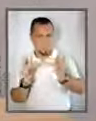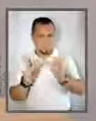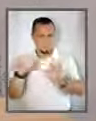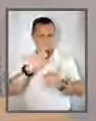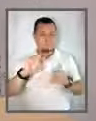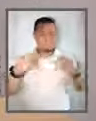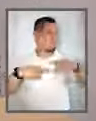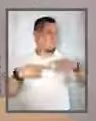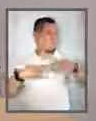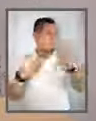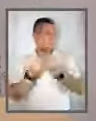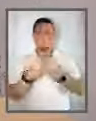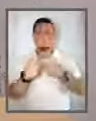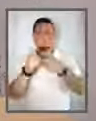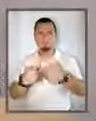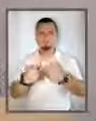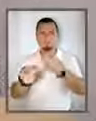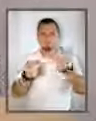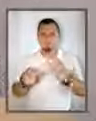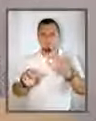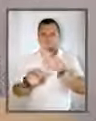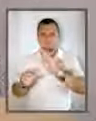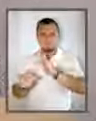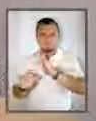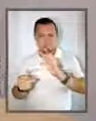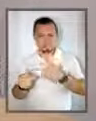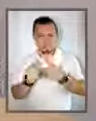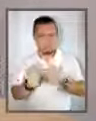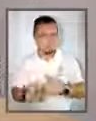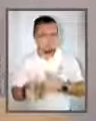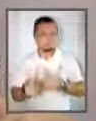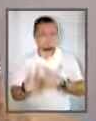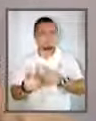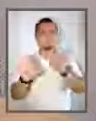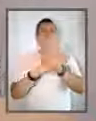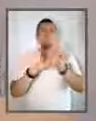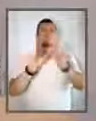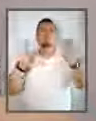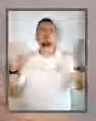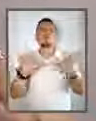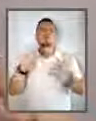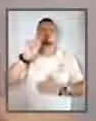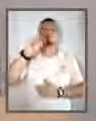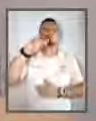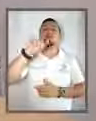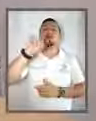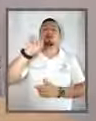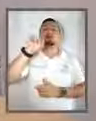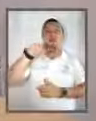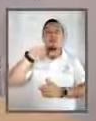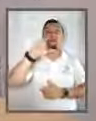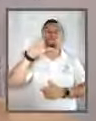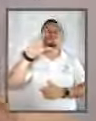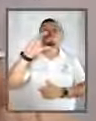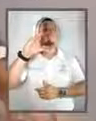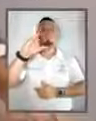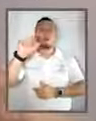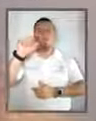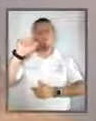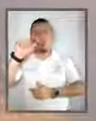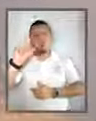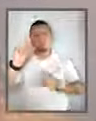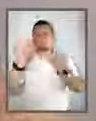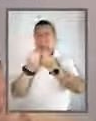estas personas y poder muestrearlas y ver realmente cómo lo hicimos en Tomatlán y cómo lo hicimos en Cuautla, para ver cuál